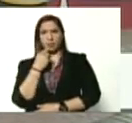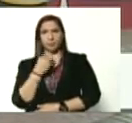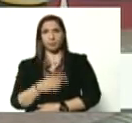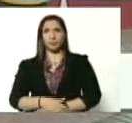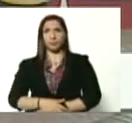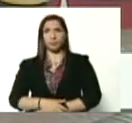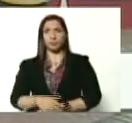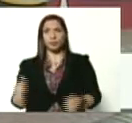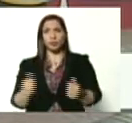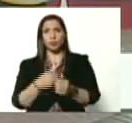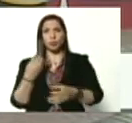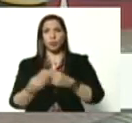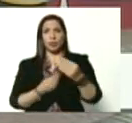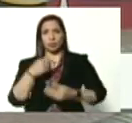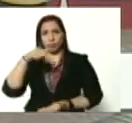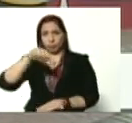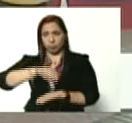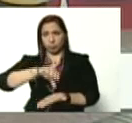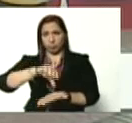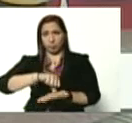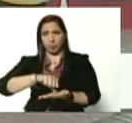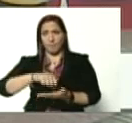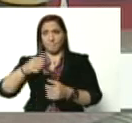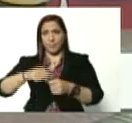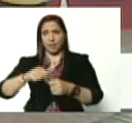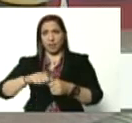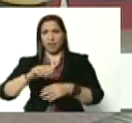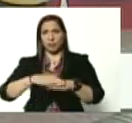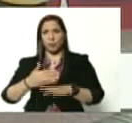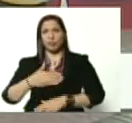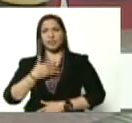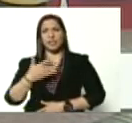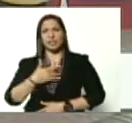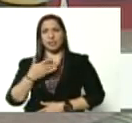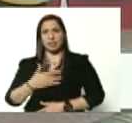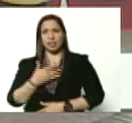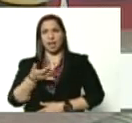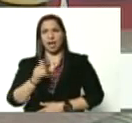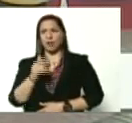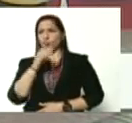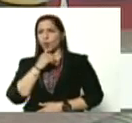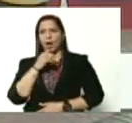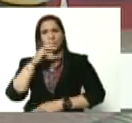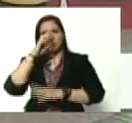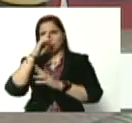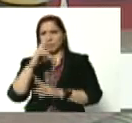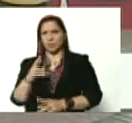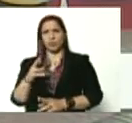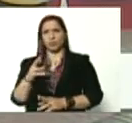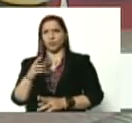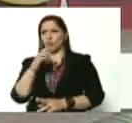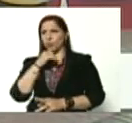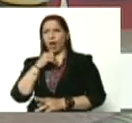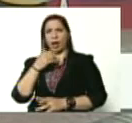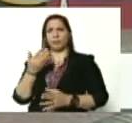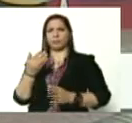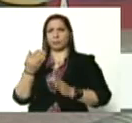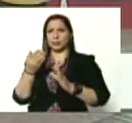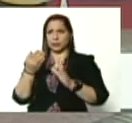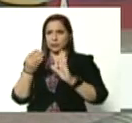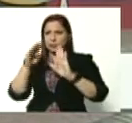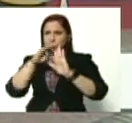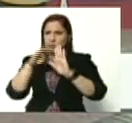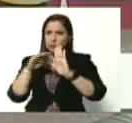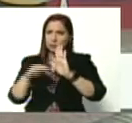lo he hecho aquí en maracay o porque él sentía que estaba incumpliendo su palabra con el decreto de